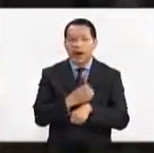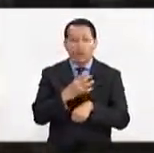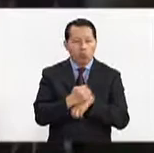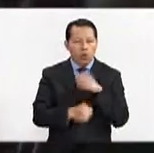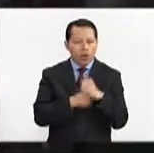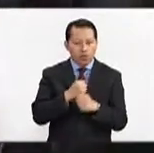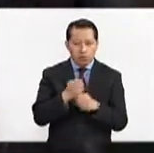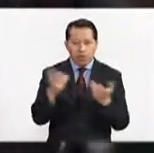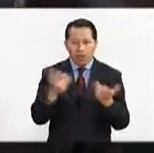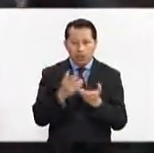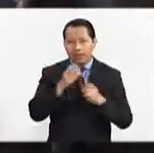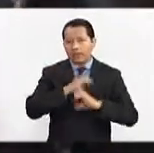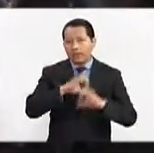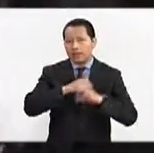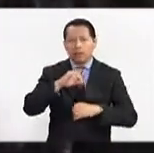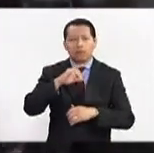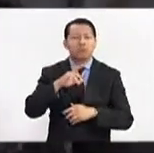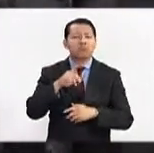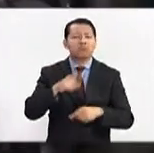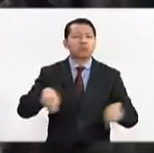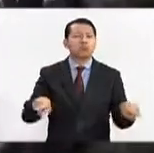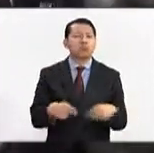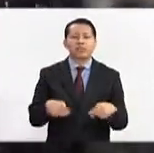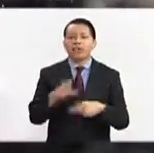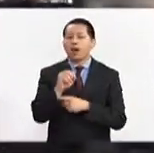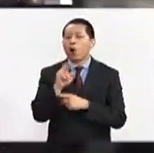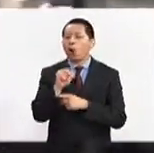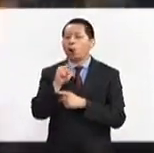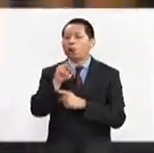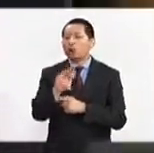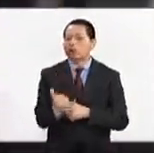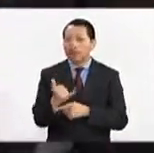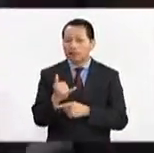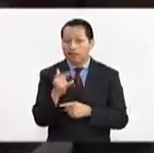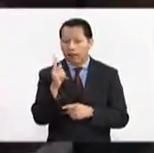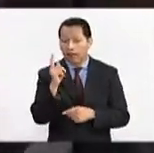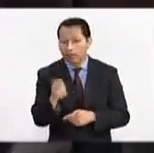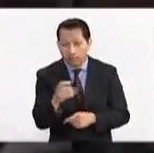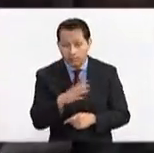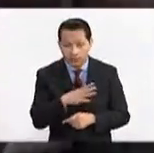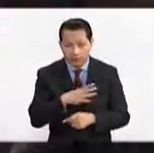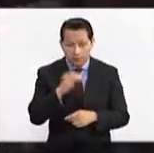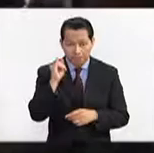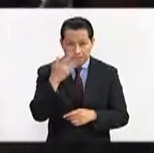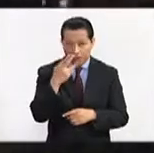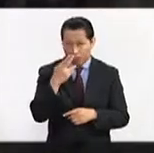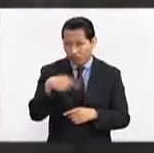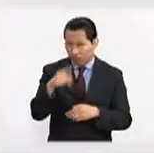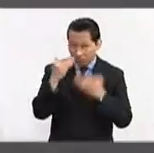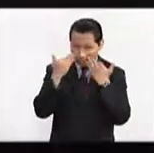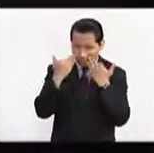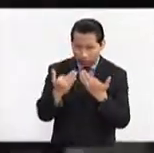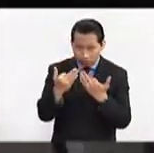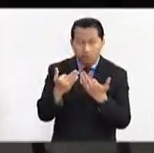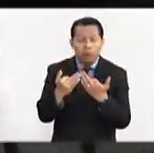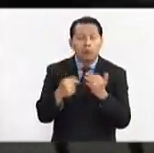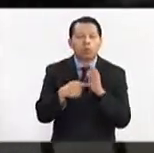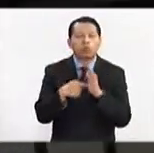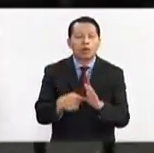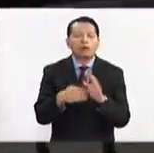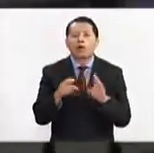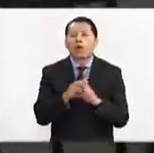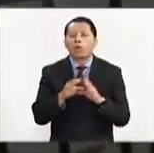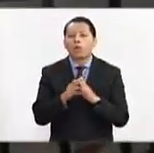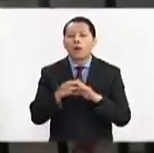escenario el cantante de música country Jason Aldean. Las primeras imágenes, como ustedes lo han visto, pues muestran realmente que